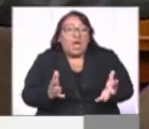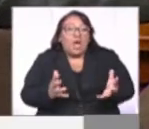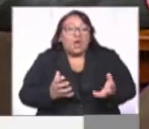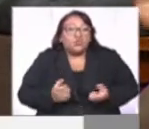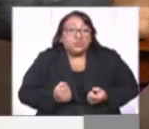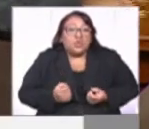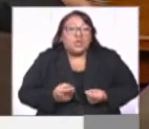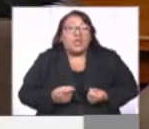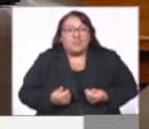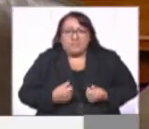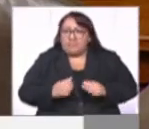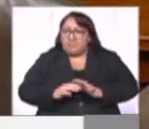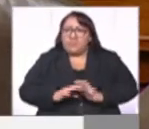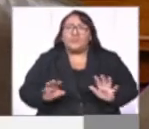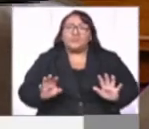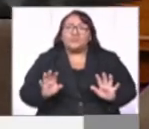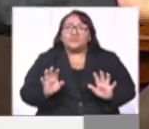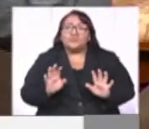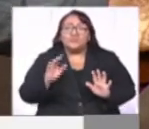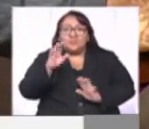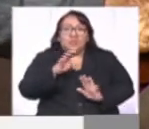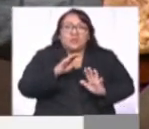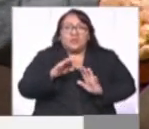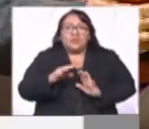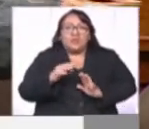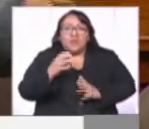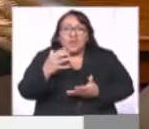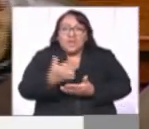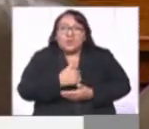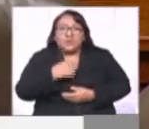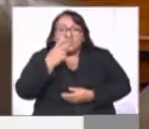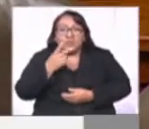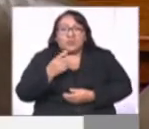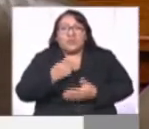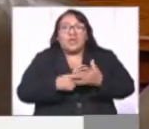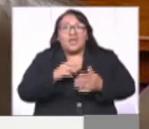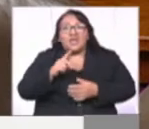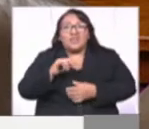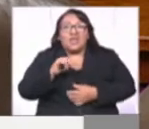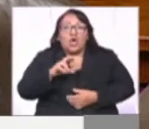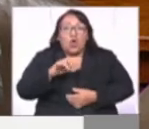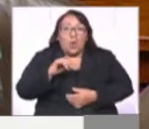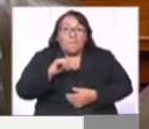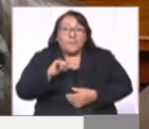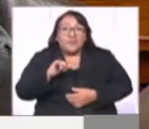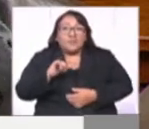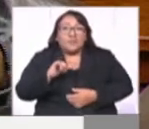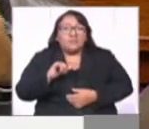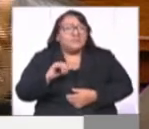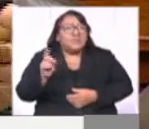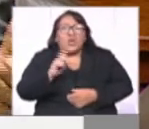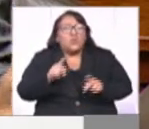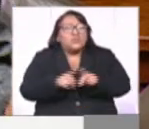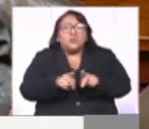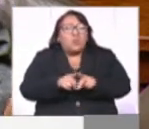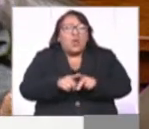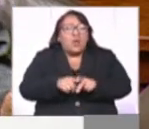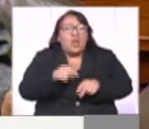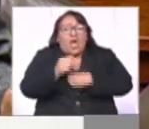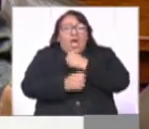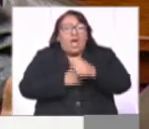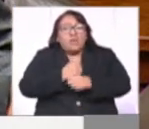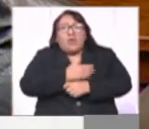lado, estamos viendo el tema de baja recaudación, estamos viendo que Indecopi se ha desnaturalizado con el paso de los